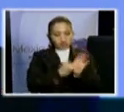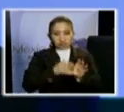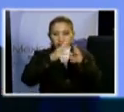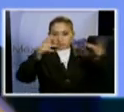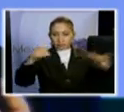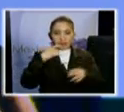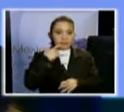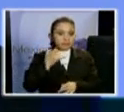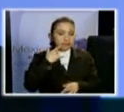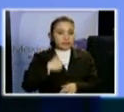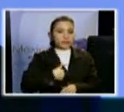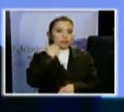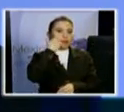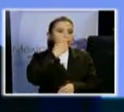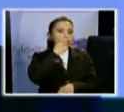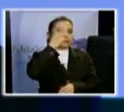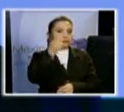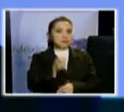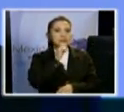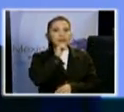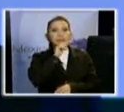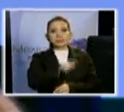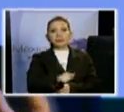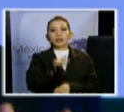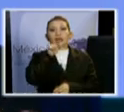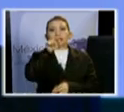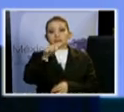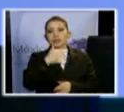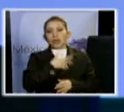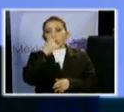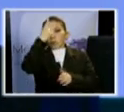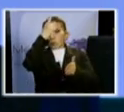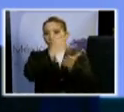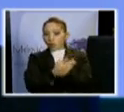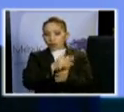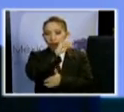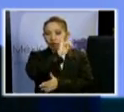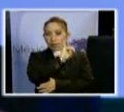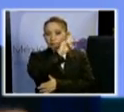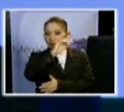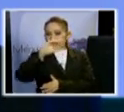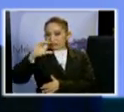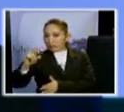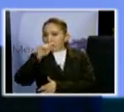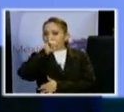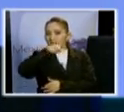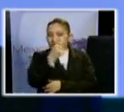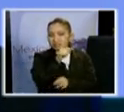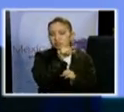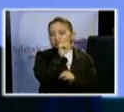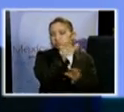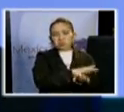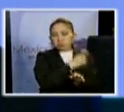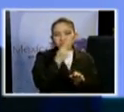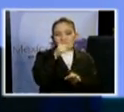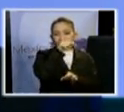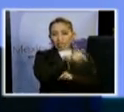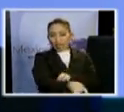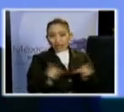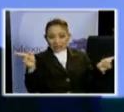enorme esfuerzo. Y también quisiera decirles que lo que tiene de único IPCC también se enfatiza por el hecho de que